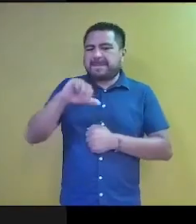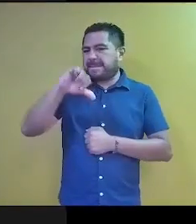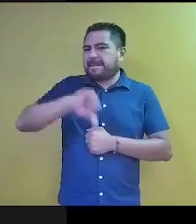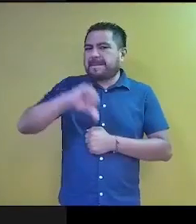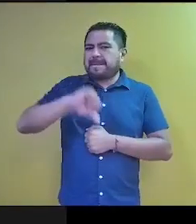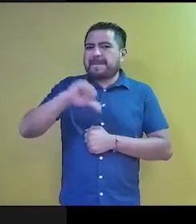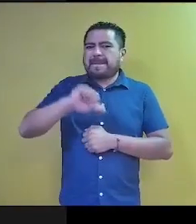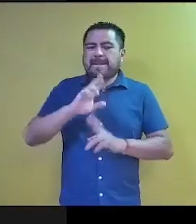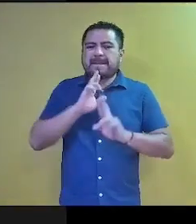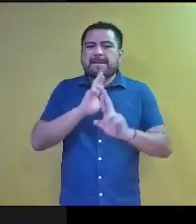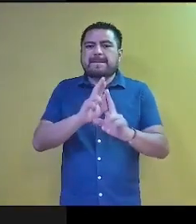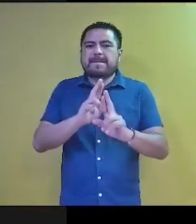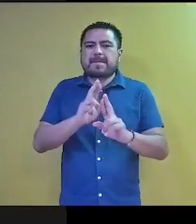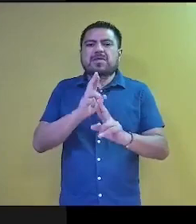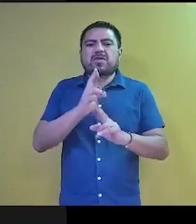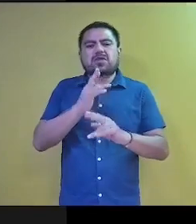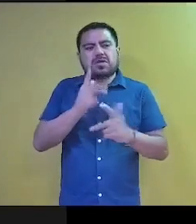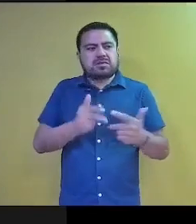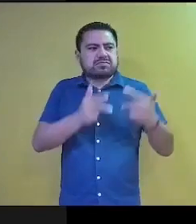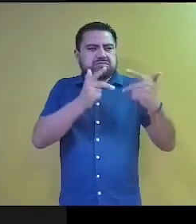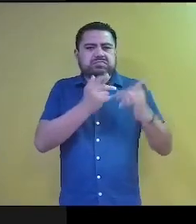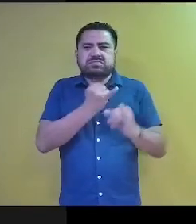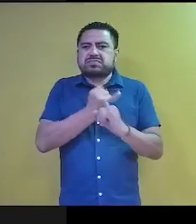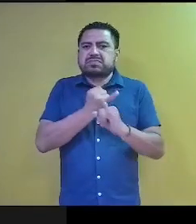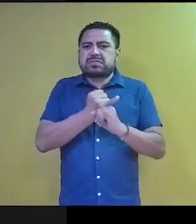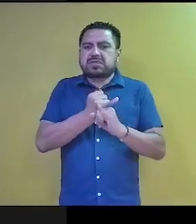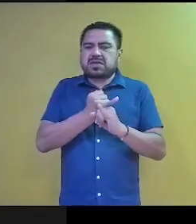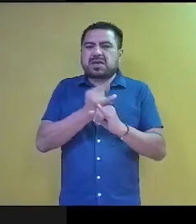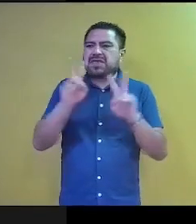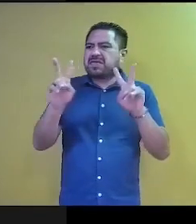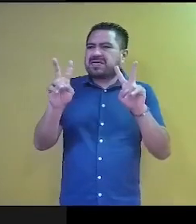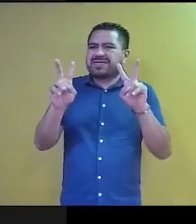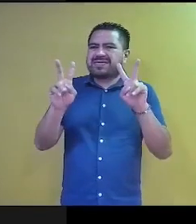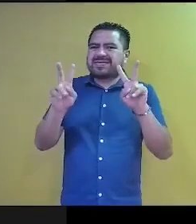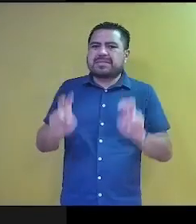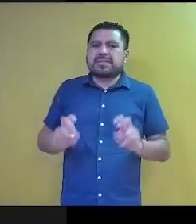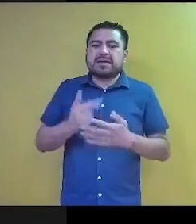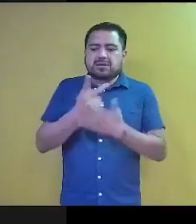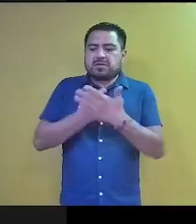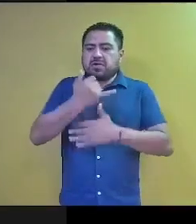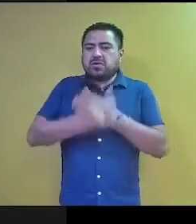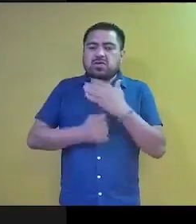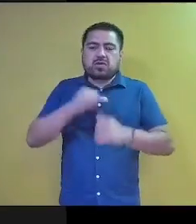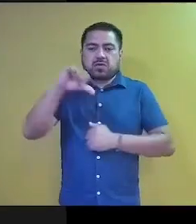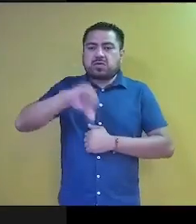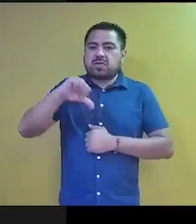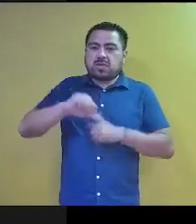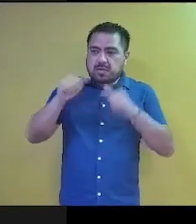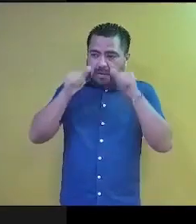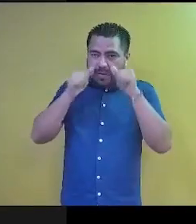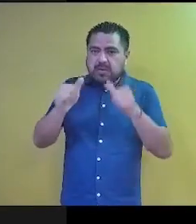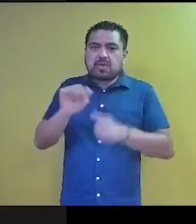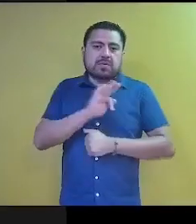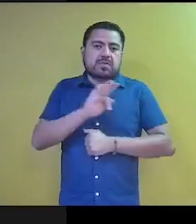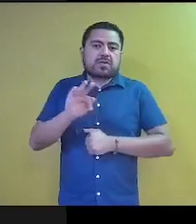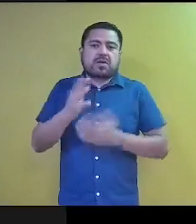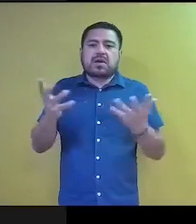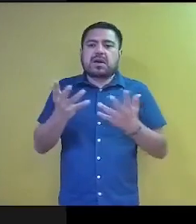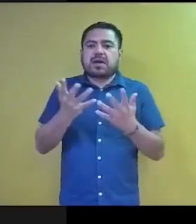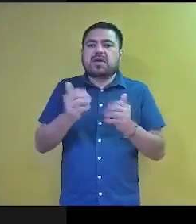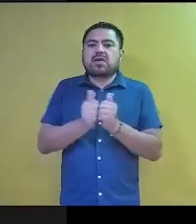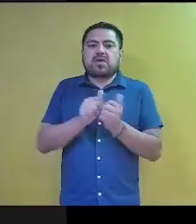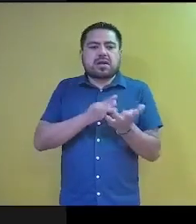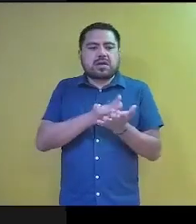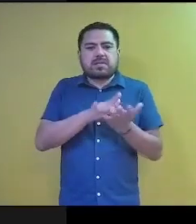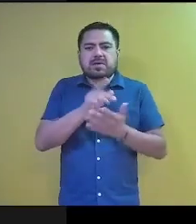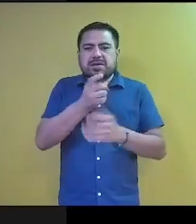sesión de resolución no presencial, la cuenta y los puntos resolutivos del proyecto que nos ocupa se realizarán con apoyo del